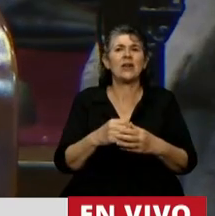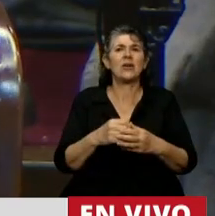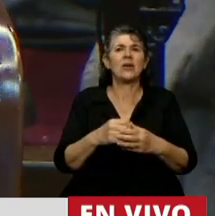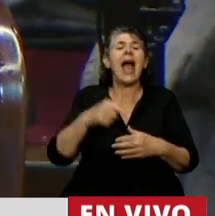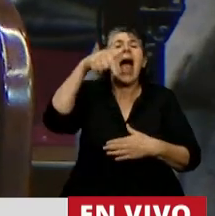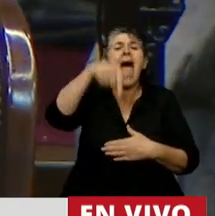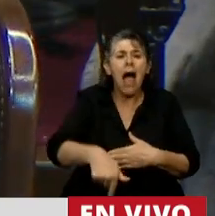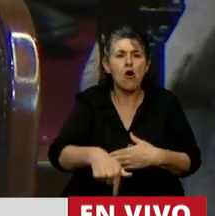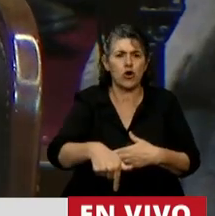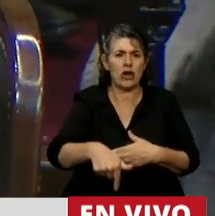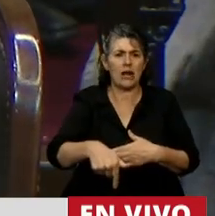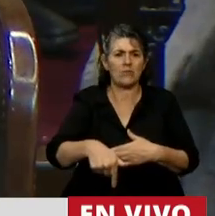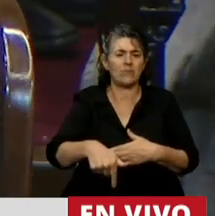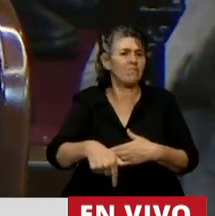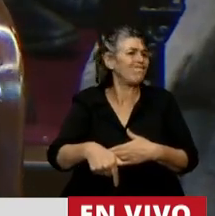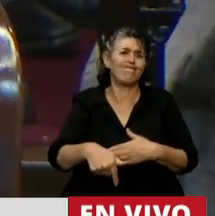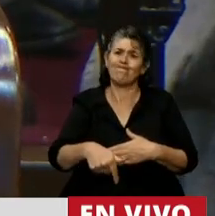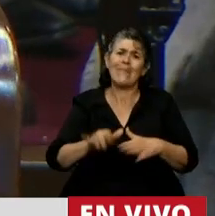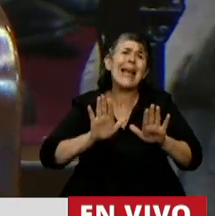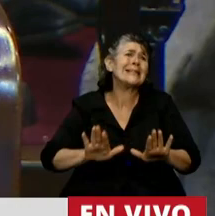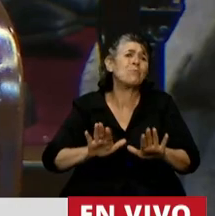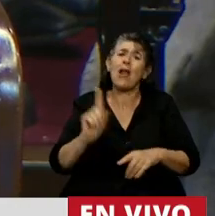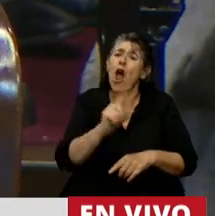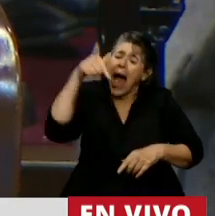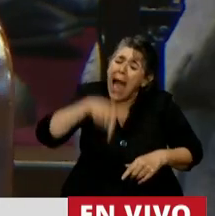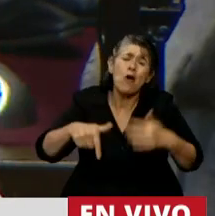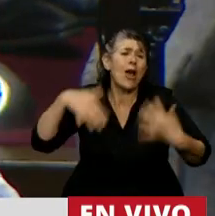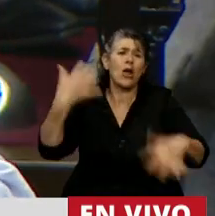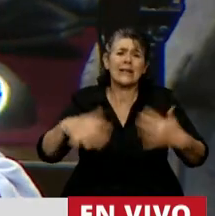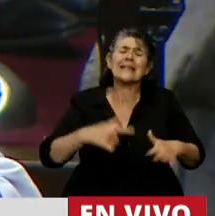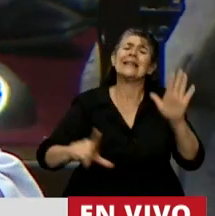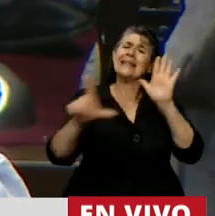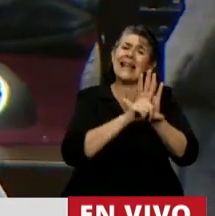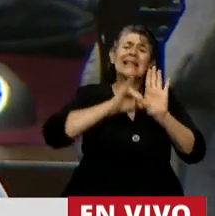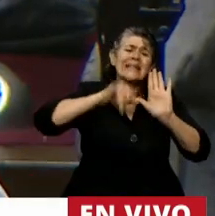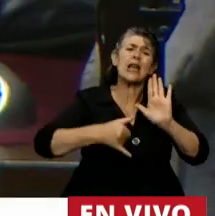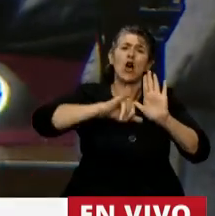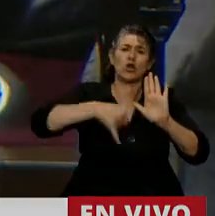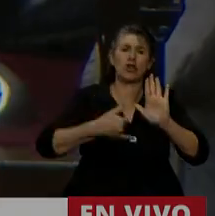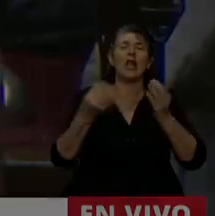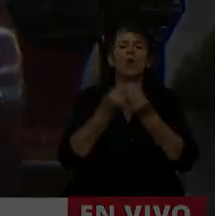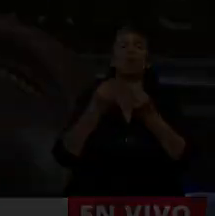es ahora, no puede esperar, es urgente que sea ley. Muchas gracias. Gracias, diputada Nacul.